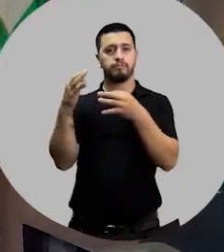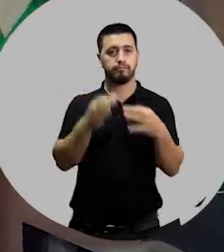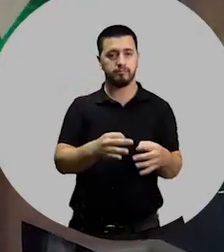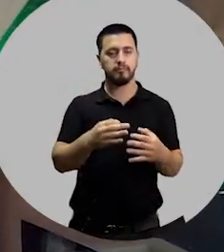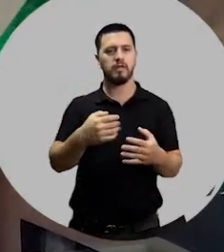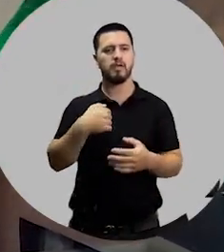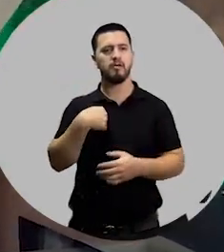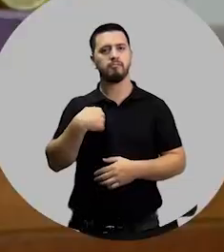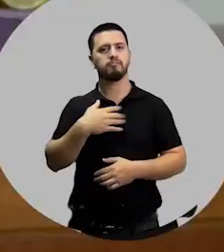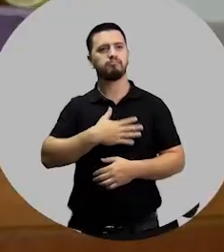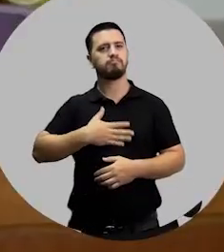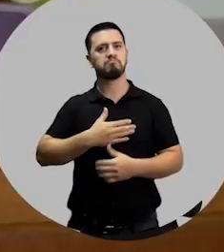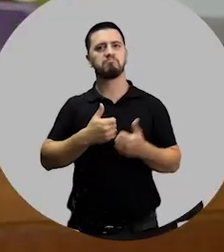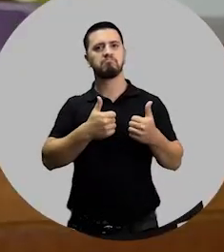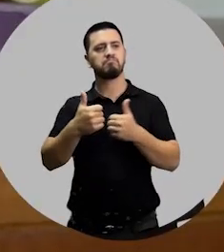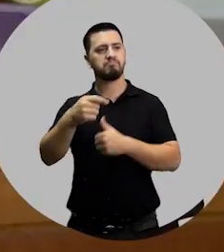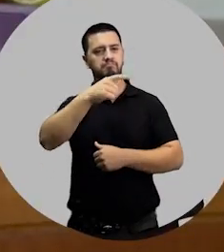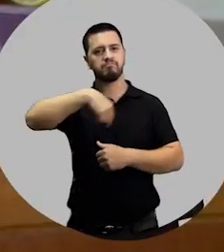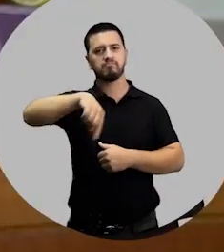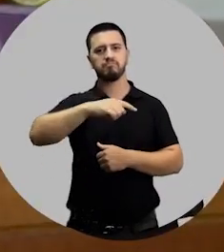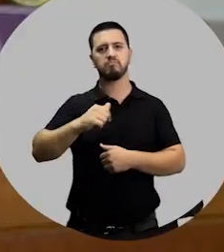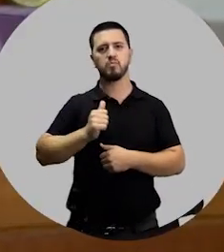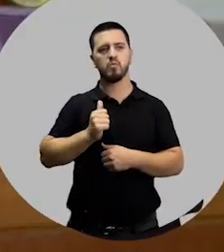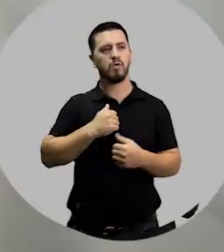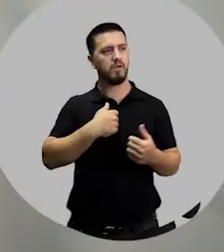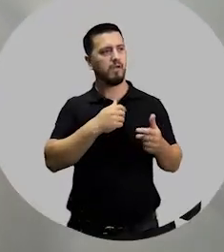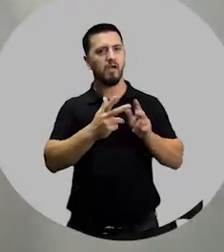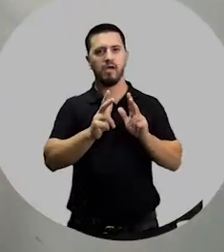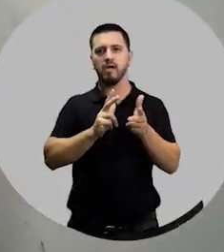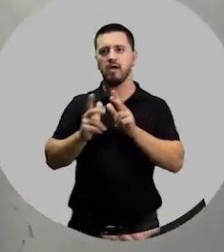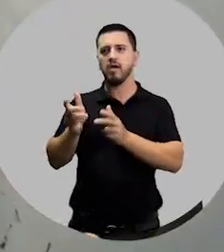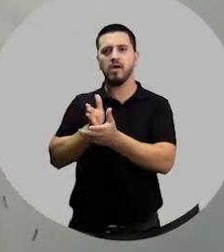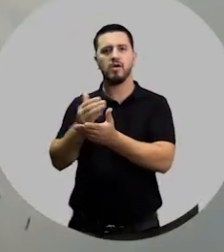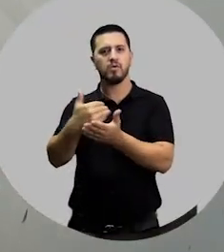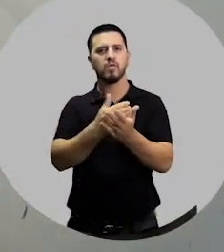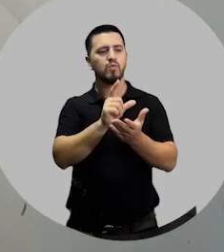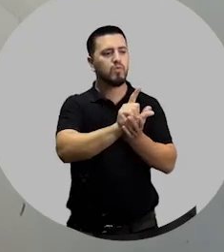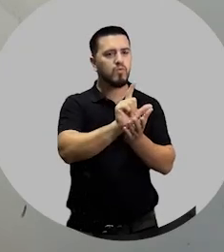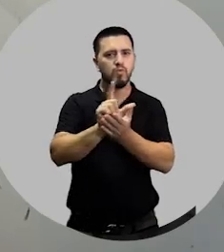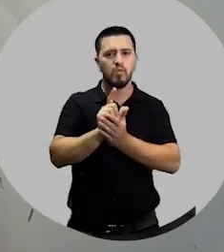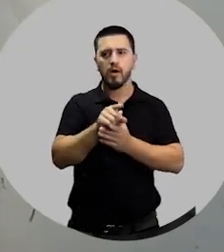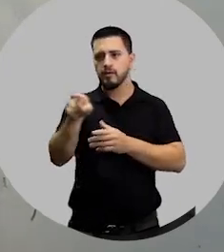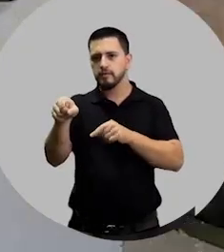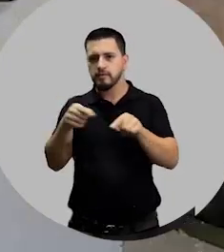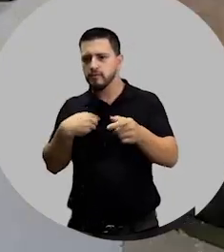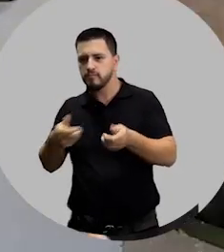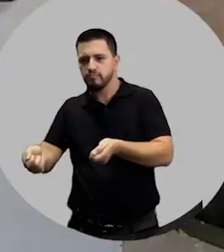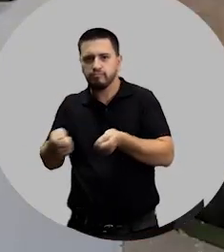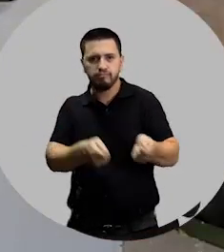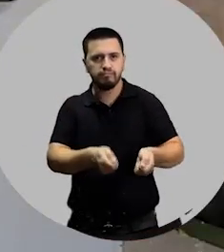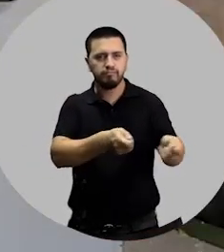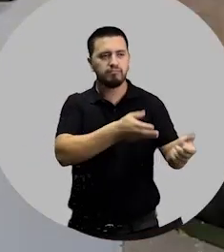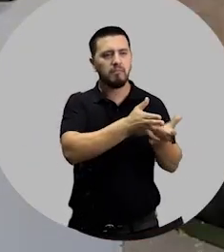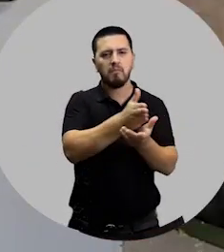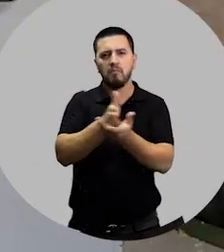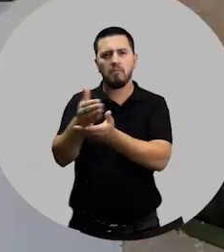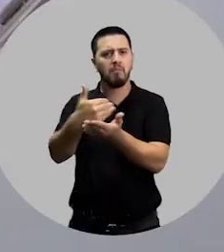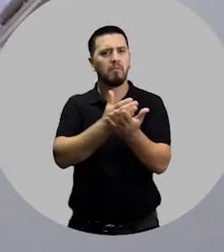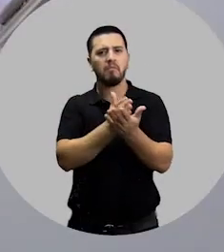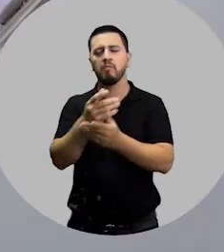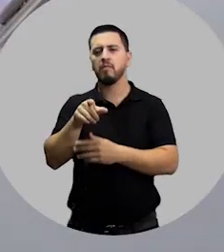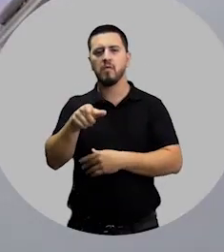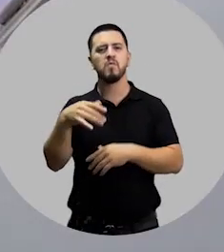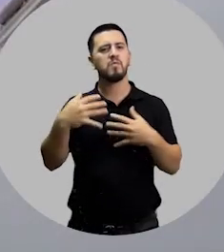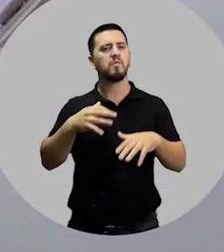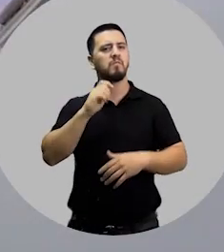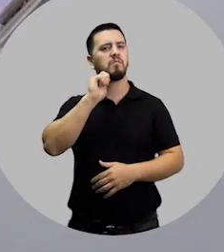me sentí muy a gusto con las chicas porque todas nos ayudamos para ubicarnos, para colocarnos en nuestro espacio y